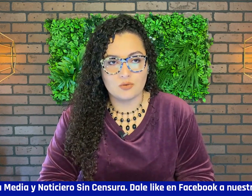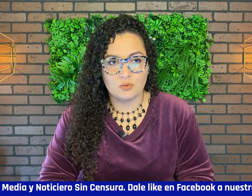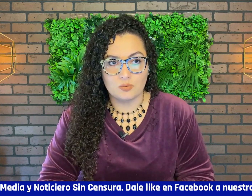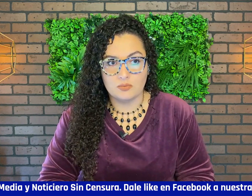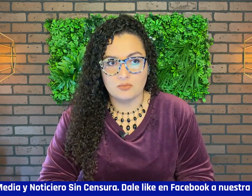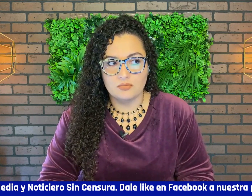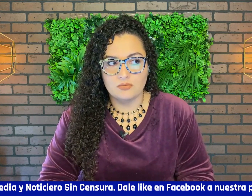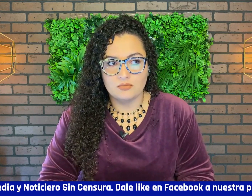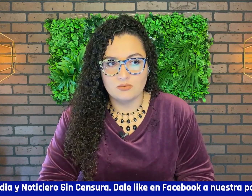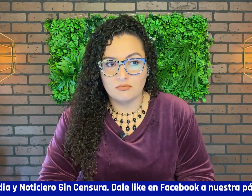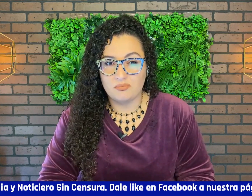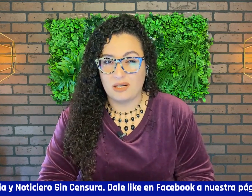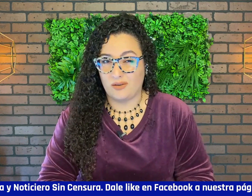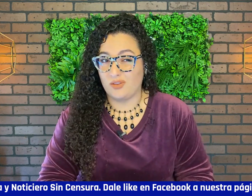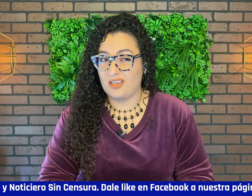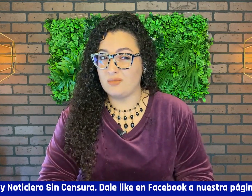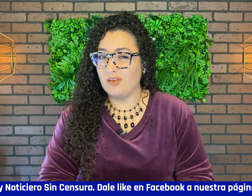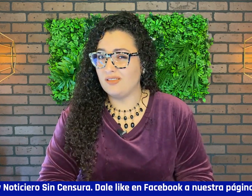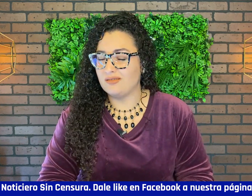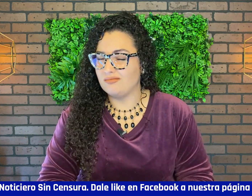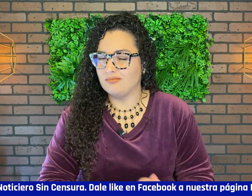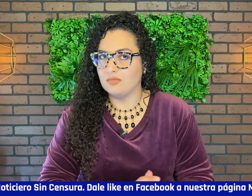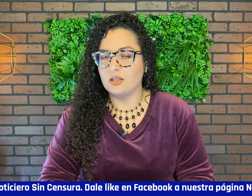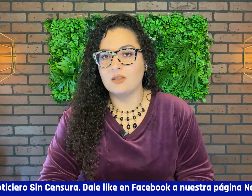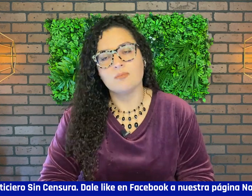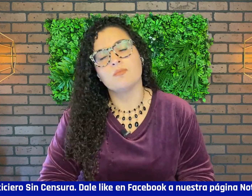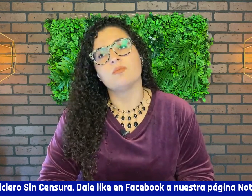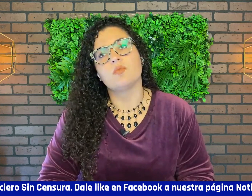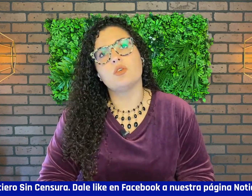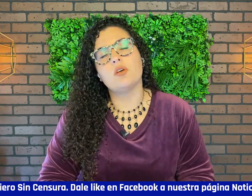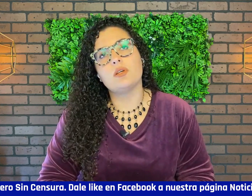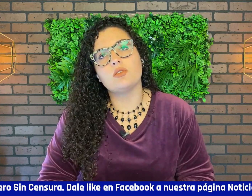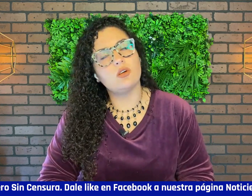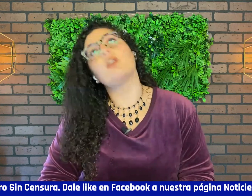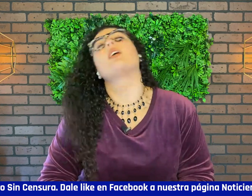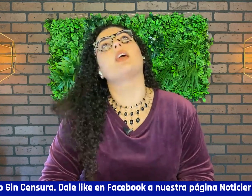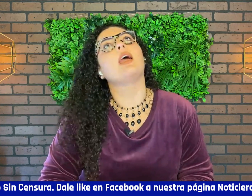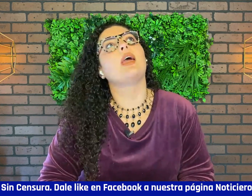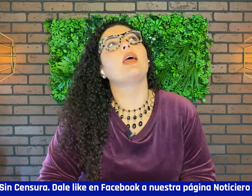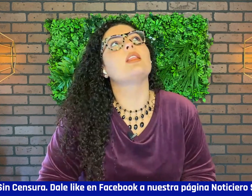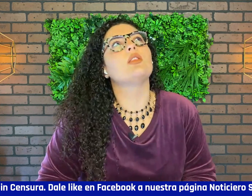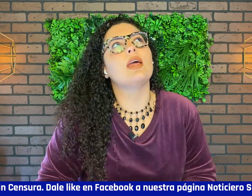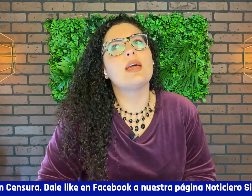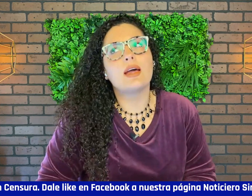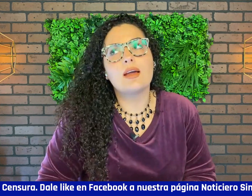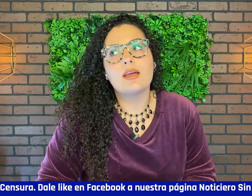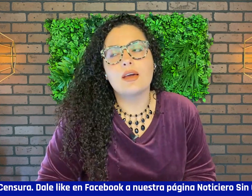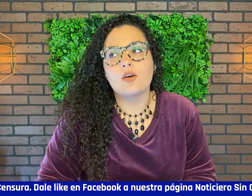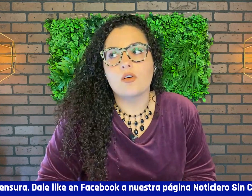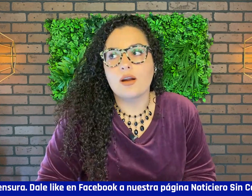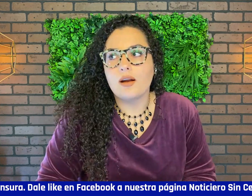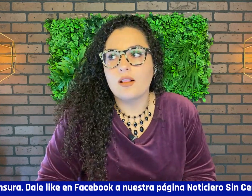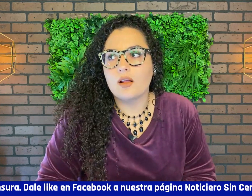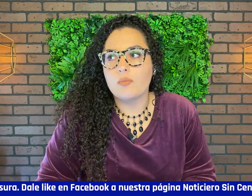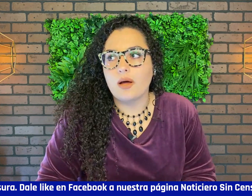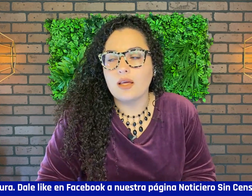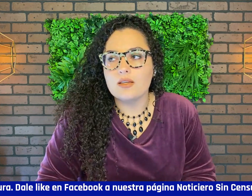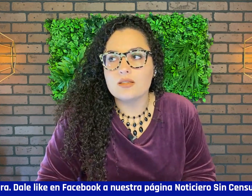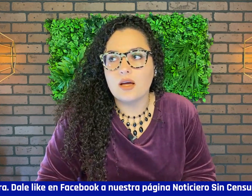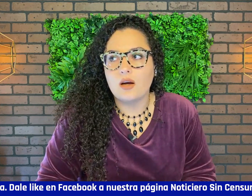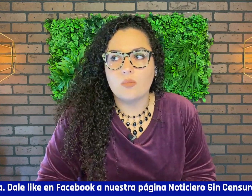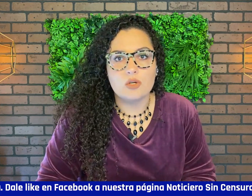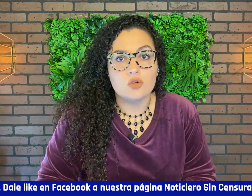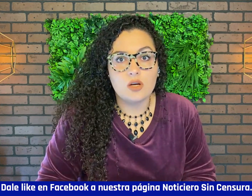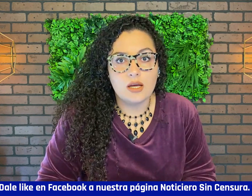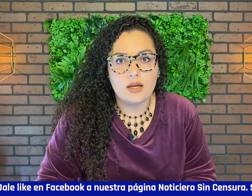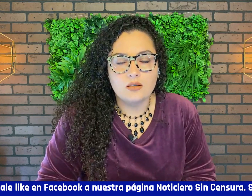ejercer su periodismo. Yo no he visto que tengan que correr del país